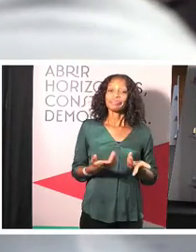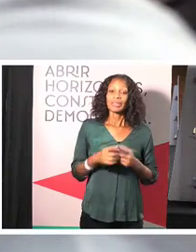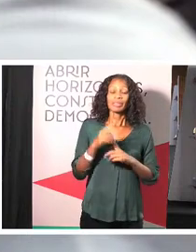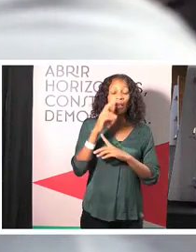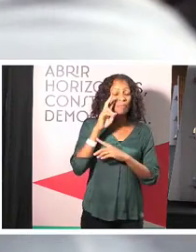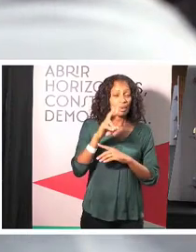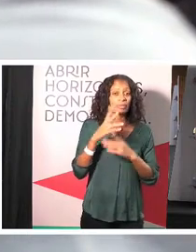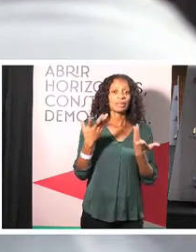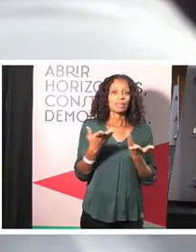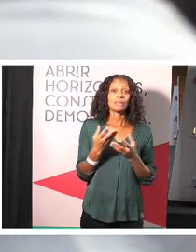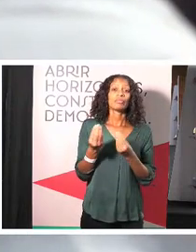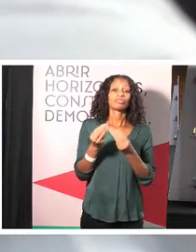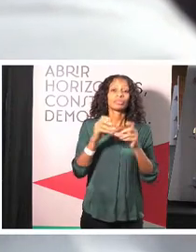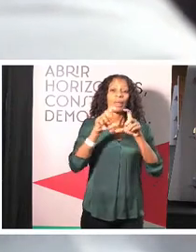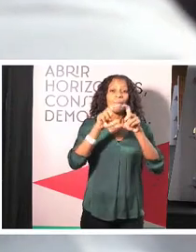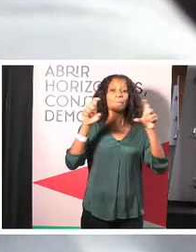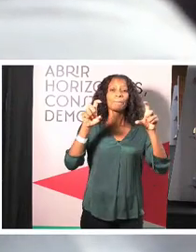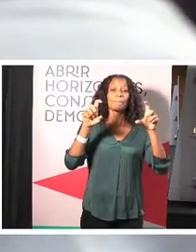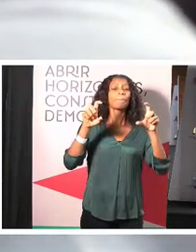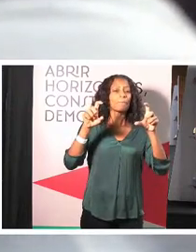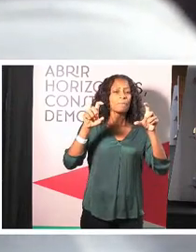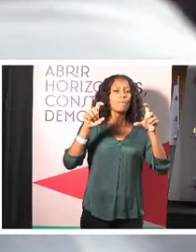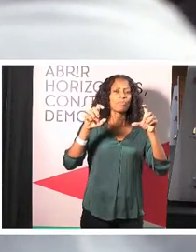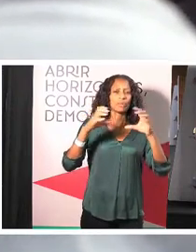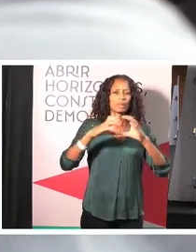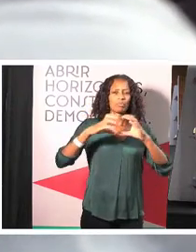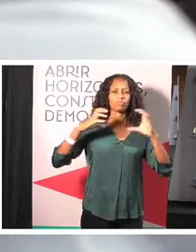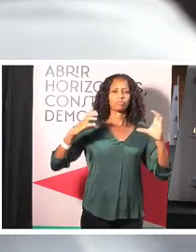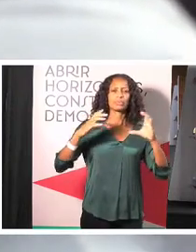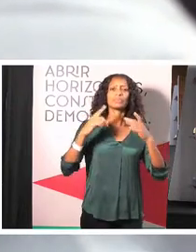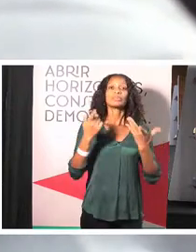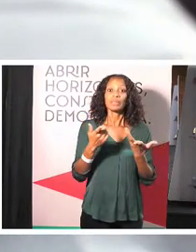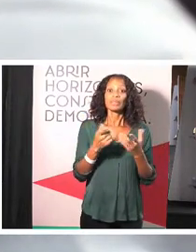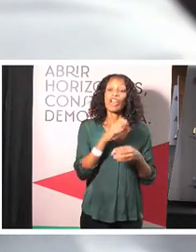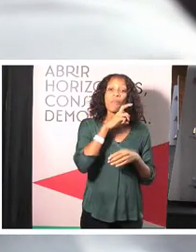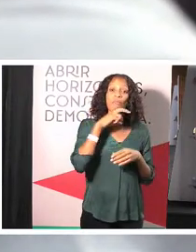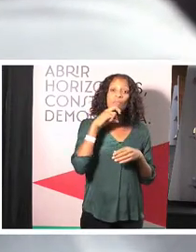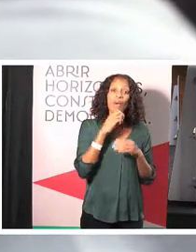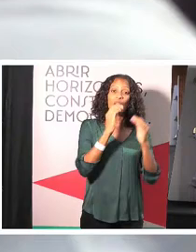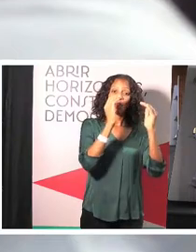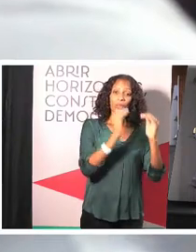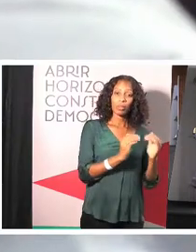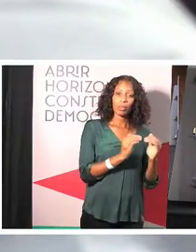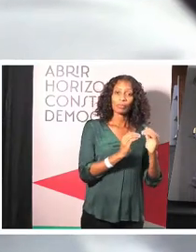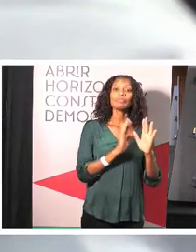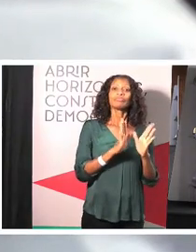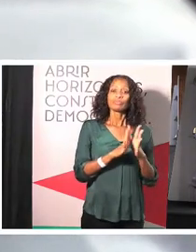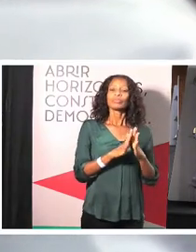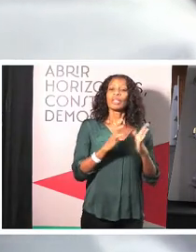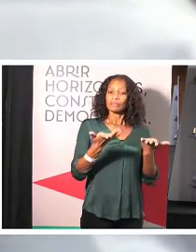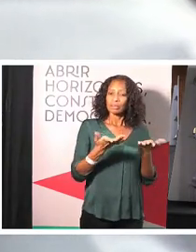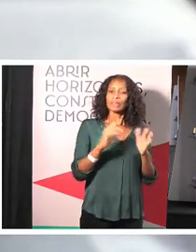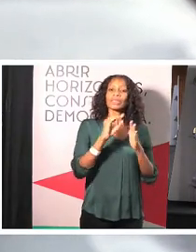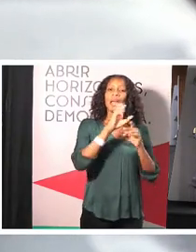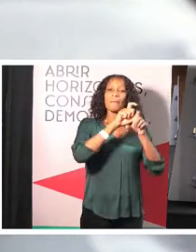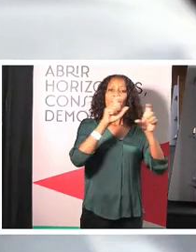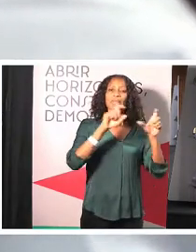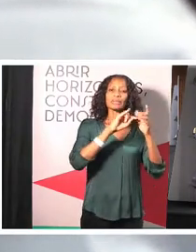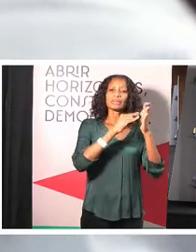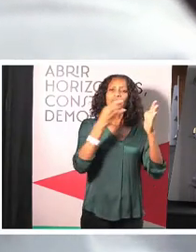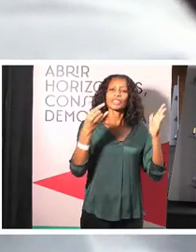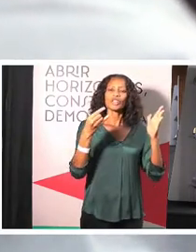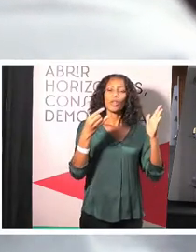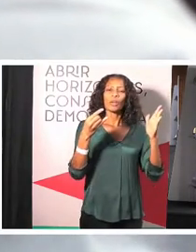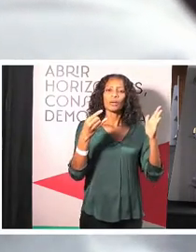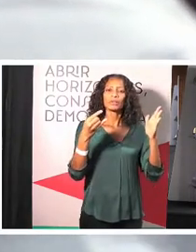su valor. O sea, todo el IBEX caía en picado, pero sin embargo, por ejemplo, las grandes tecnológicas no dejaban de ganar. Y, por otro lado, no